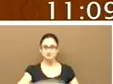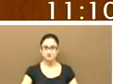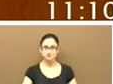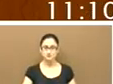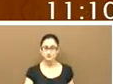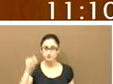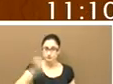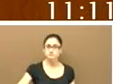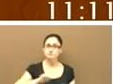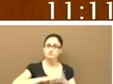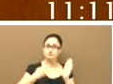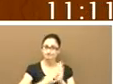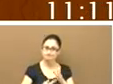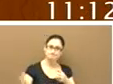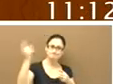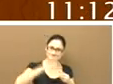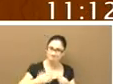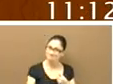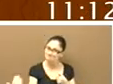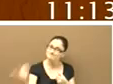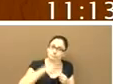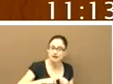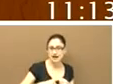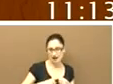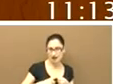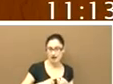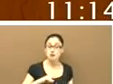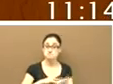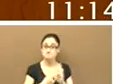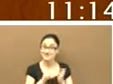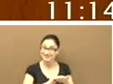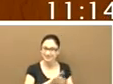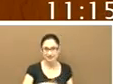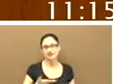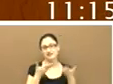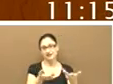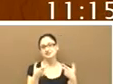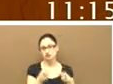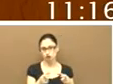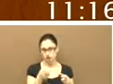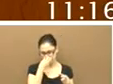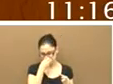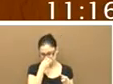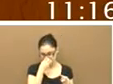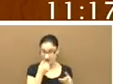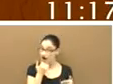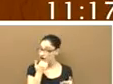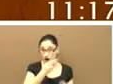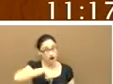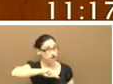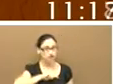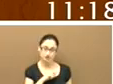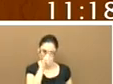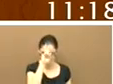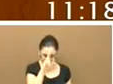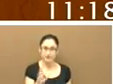sumen a este plan que consensuemos entre todas las medidas por el bien del sector es una cuestión que a todos nos preocupa y